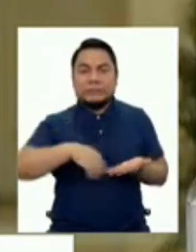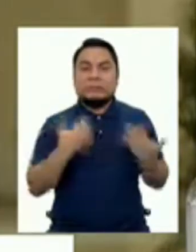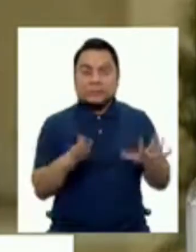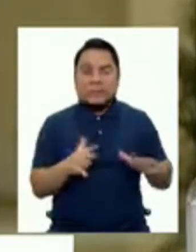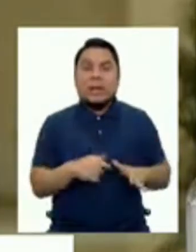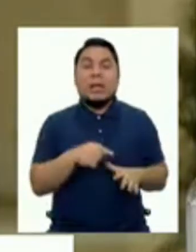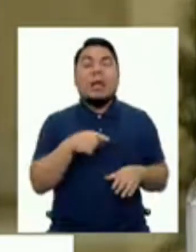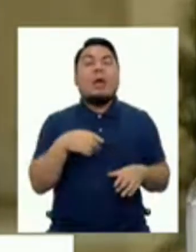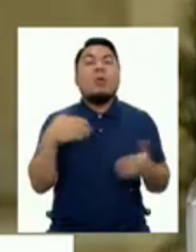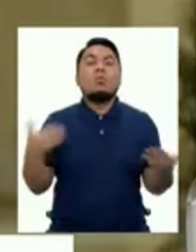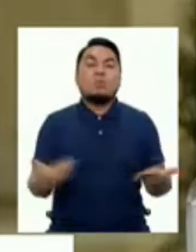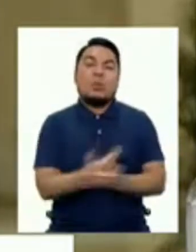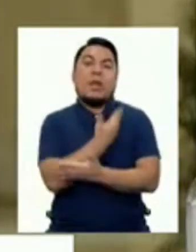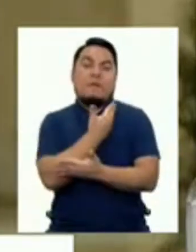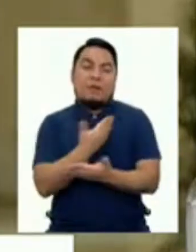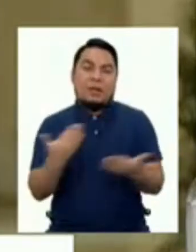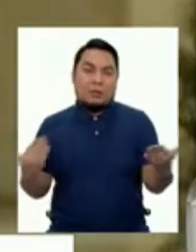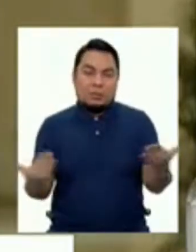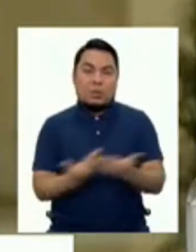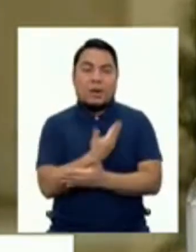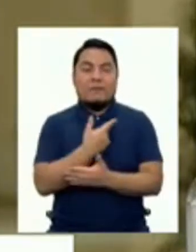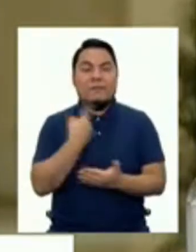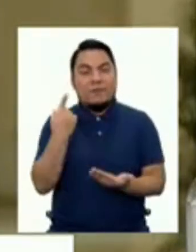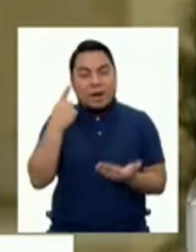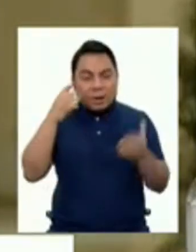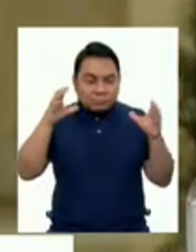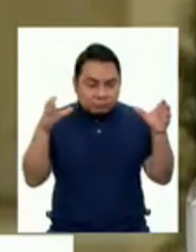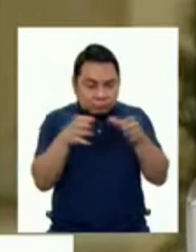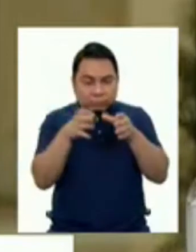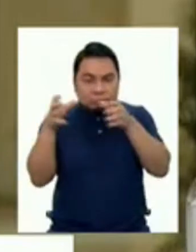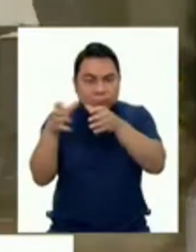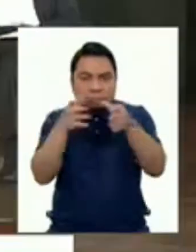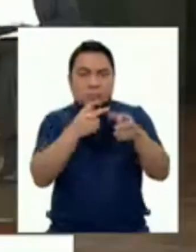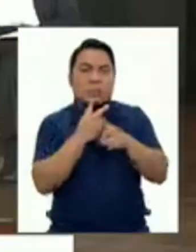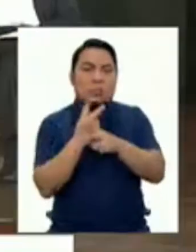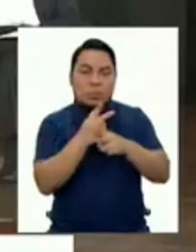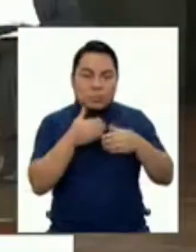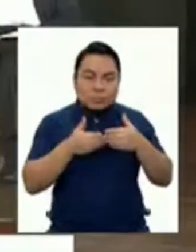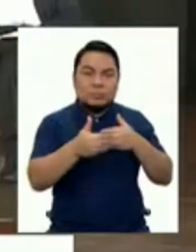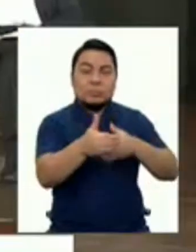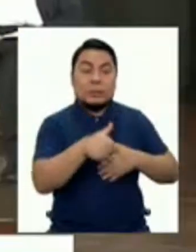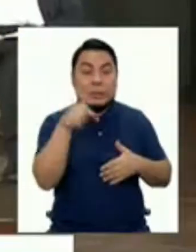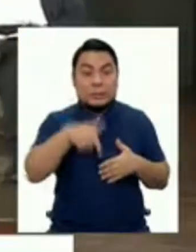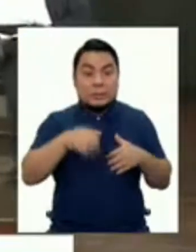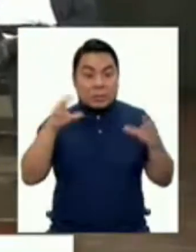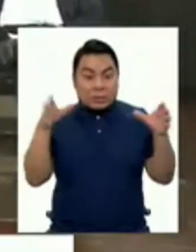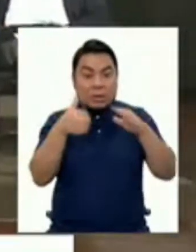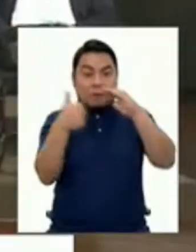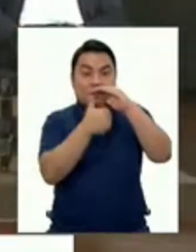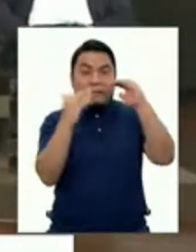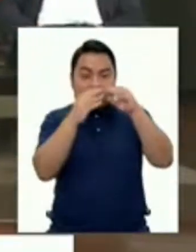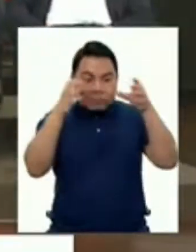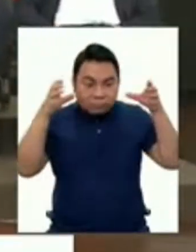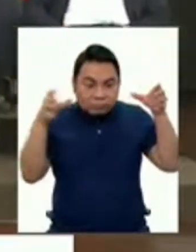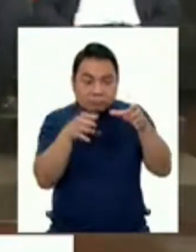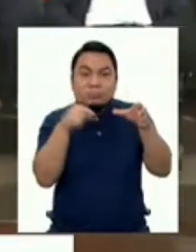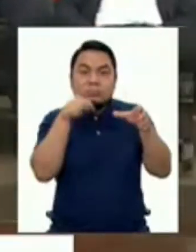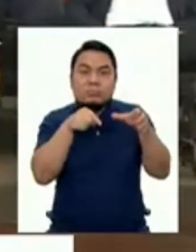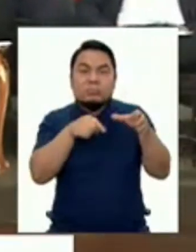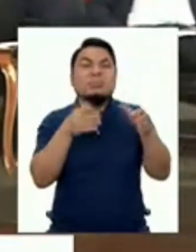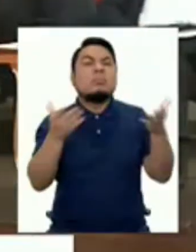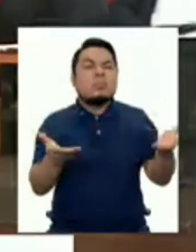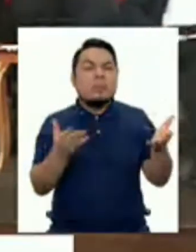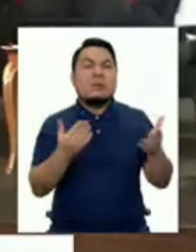entra también a una cuarentena focalizada. Pero esta cuarentena focalizada está